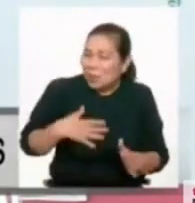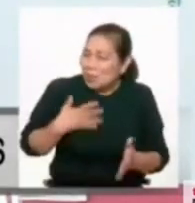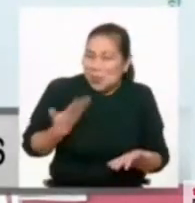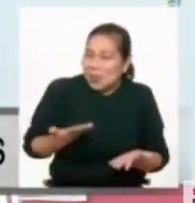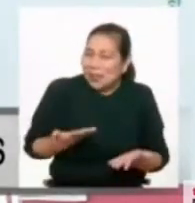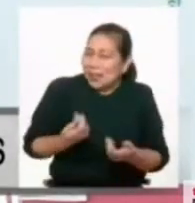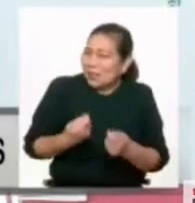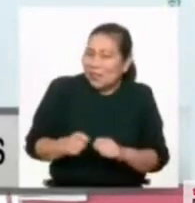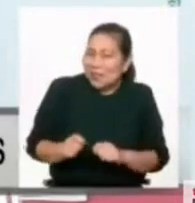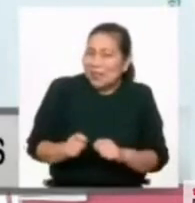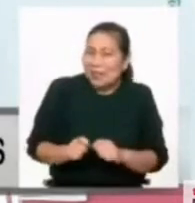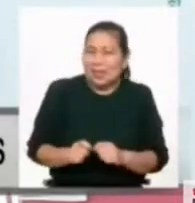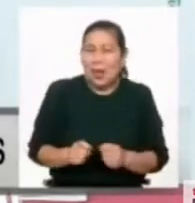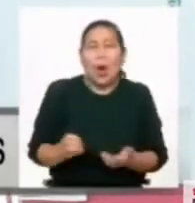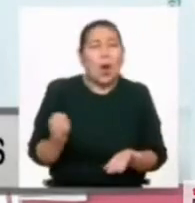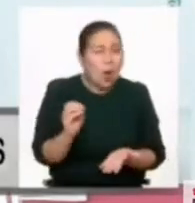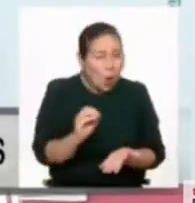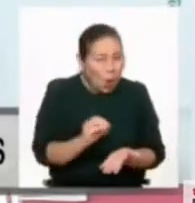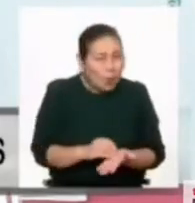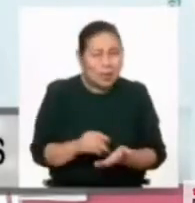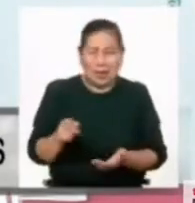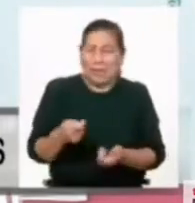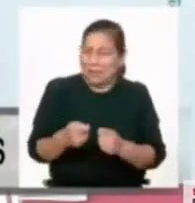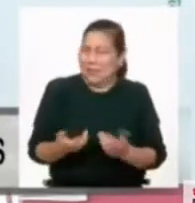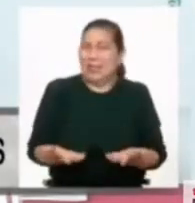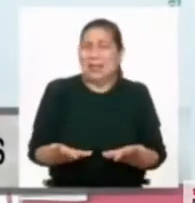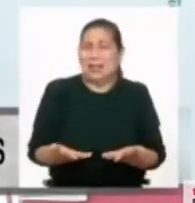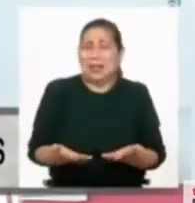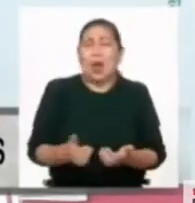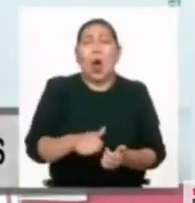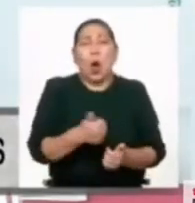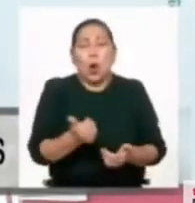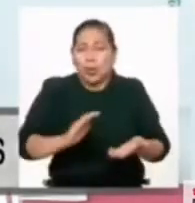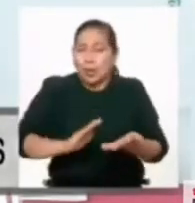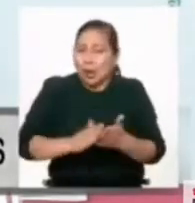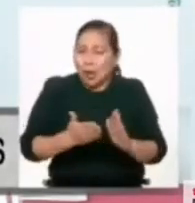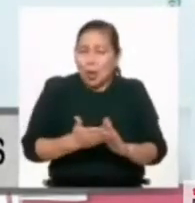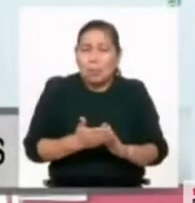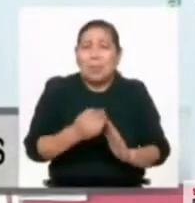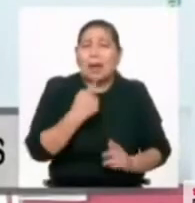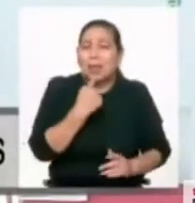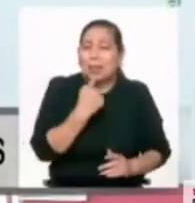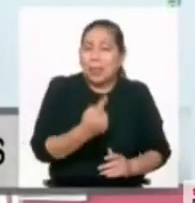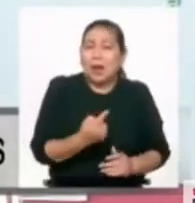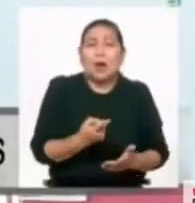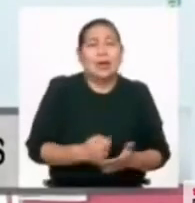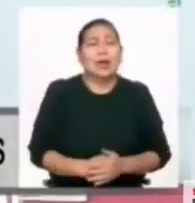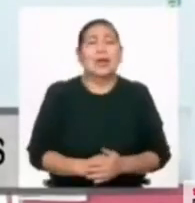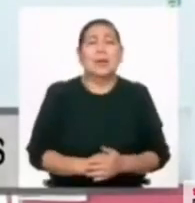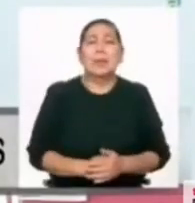puede no vender, pretender vender otra vez. Y hubo otra comunidad que manifestó